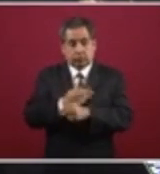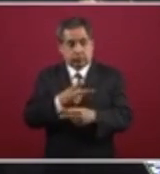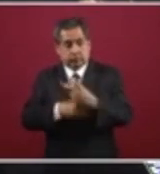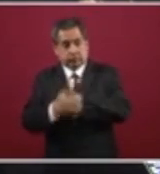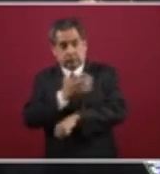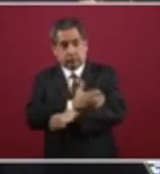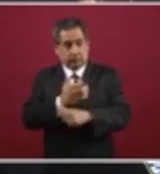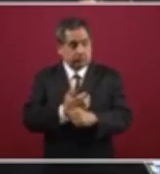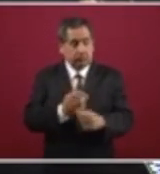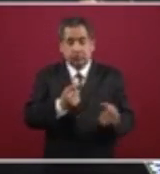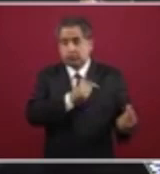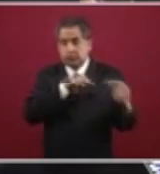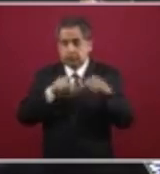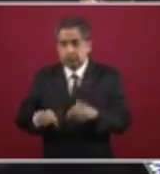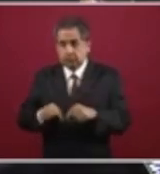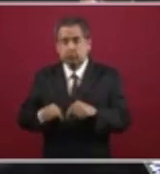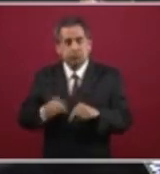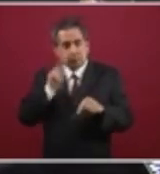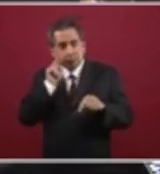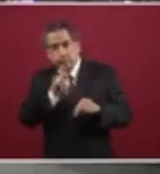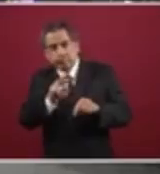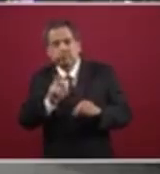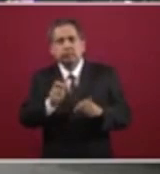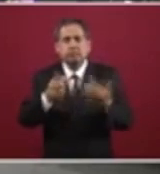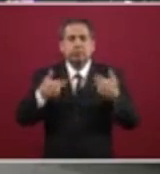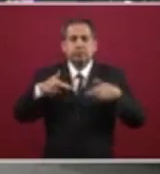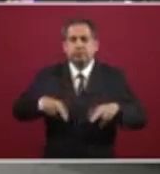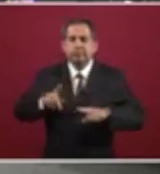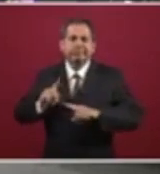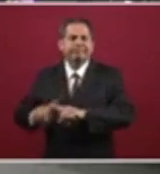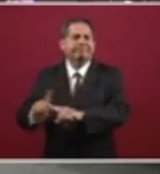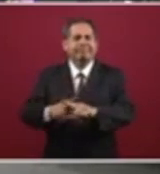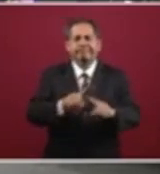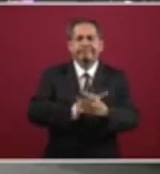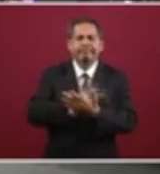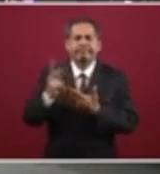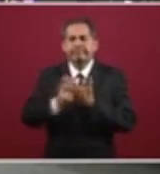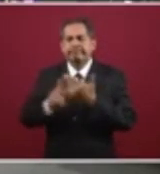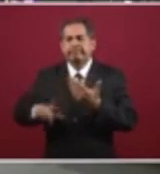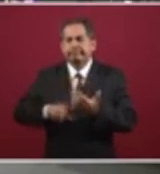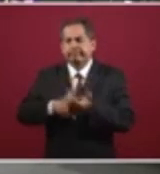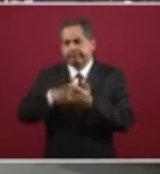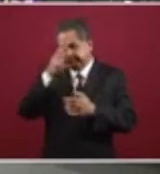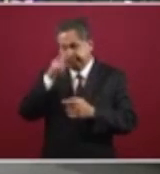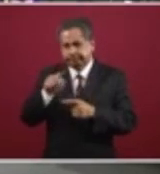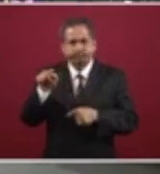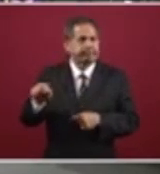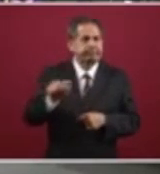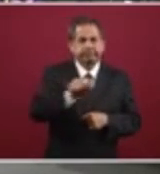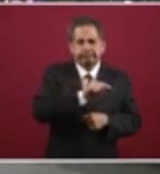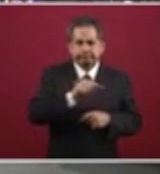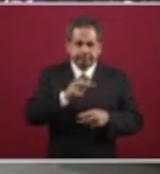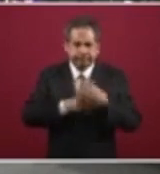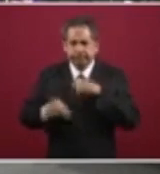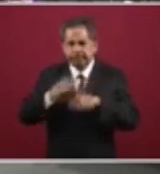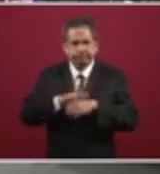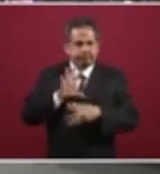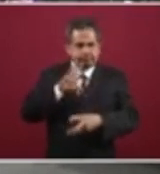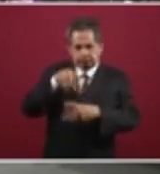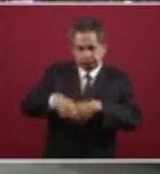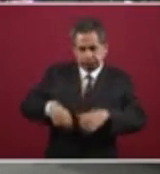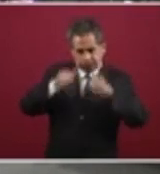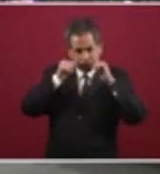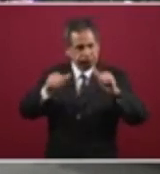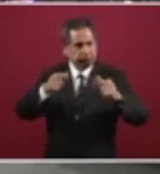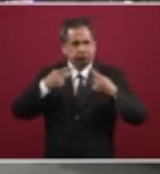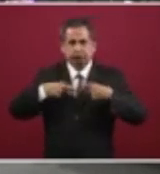acompañan hoy aquí en la mañanera, que son representantes de varios de los programas que el Gobierno de México está implementando para la inclusión de todas